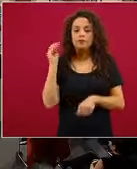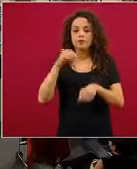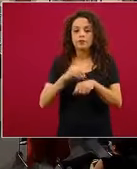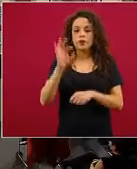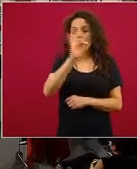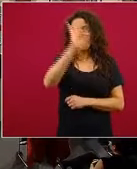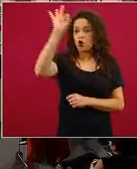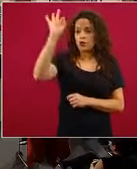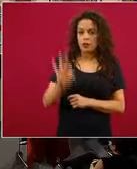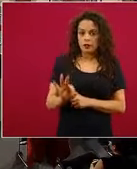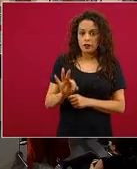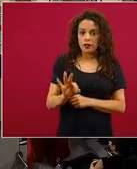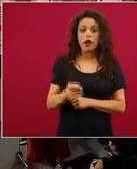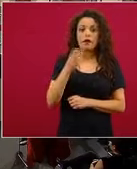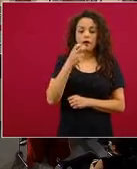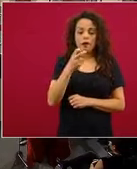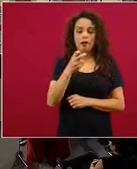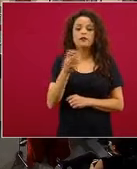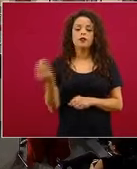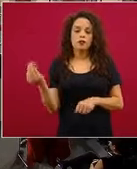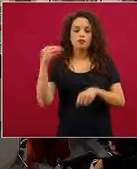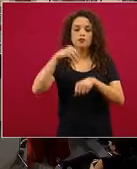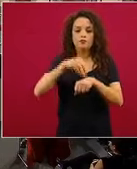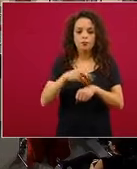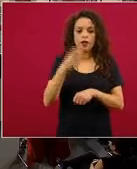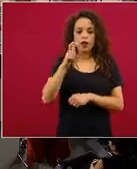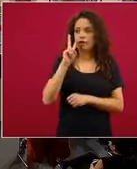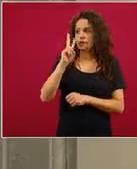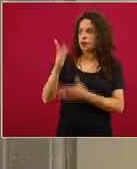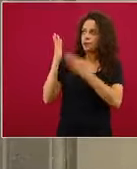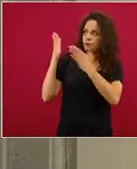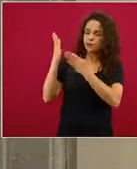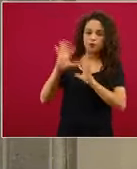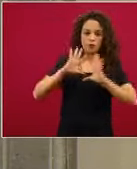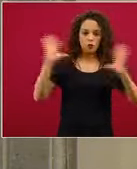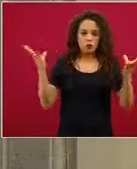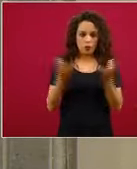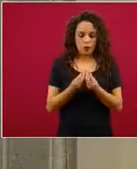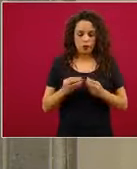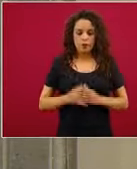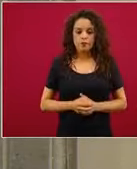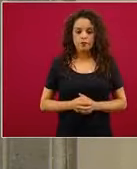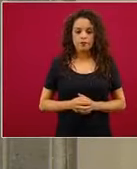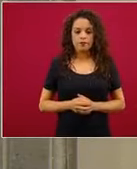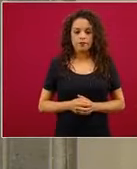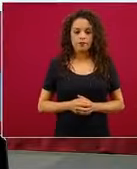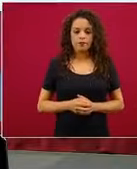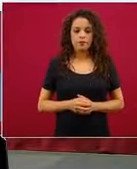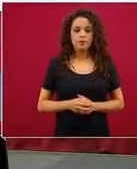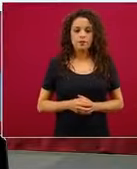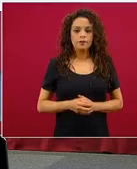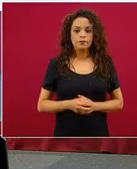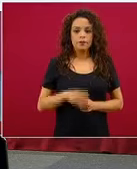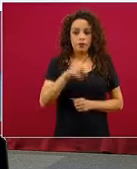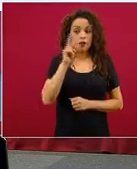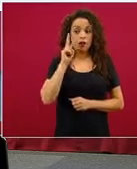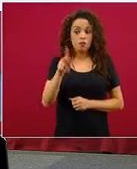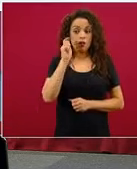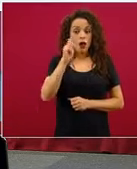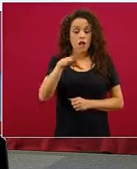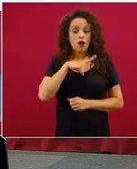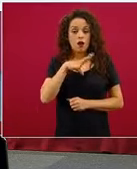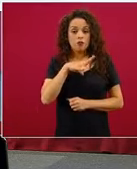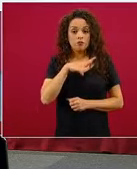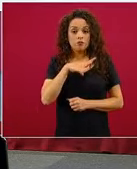positividad, lo sumamos y entonces ahora tenemos este total. Ya veíamos que estamos cursando